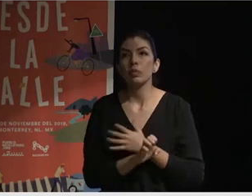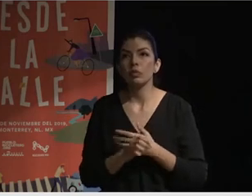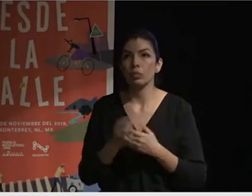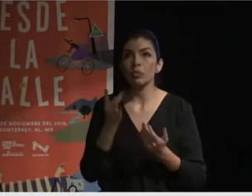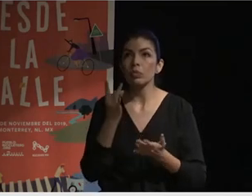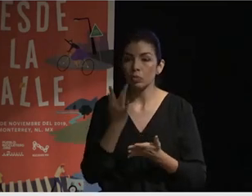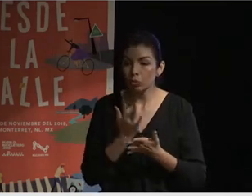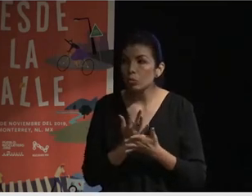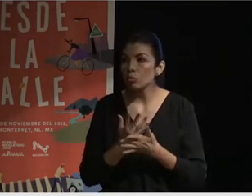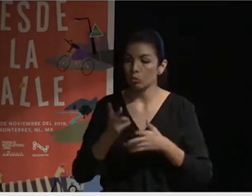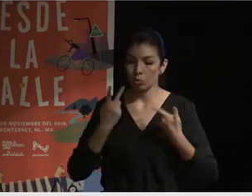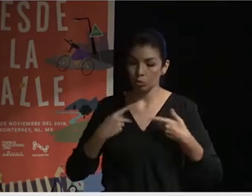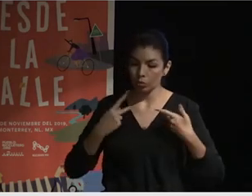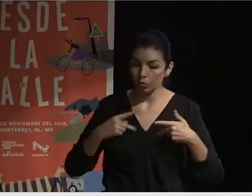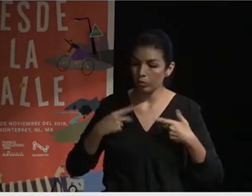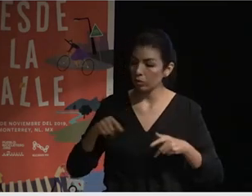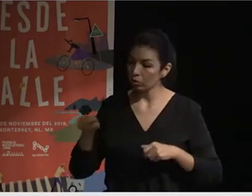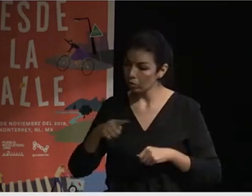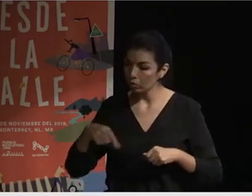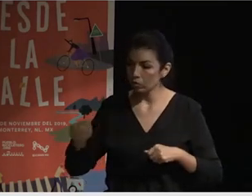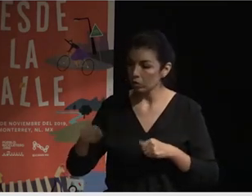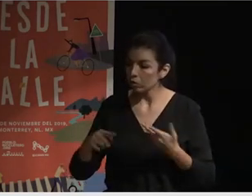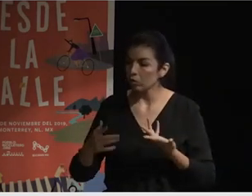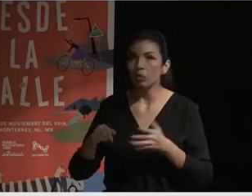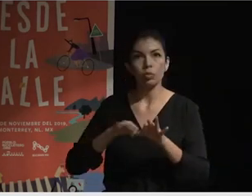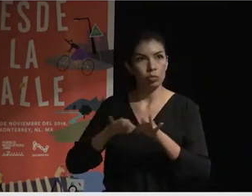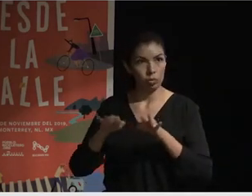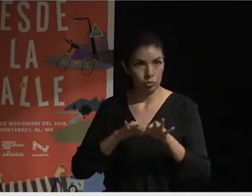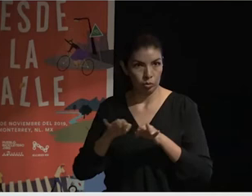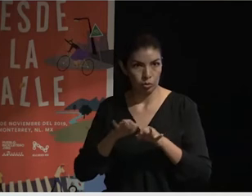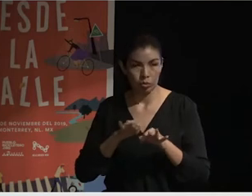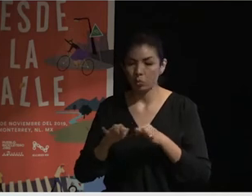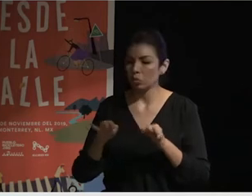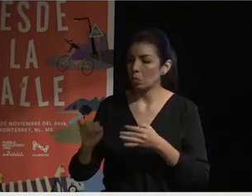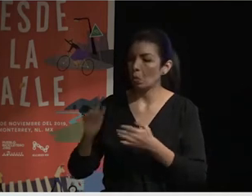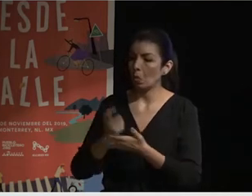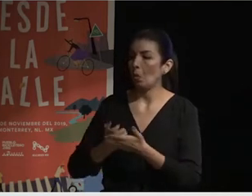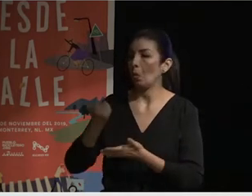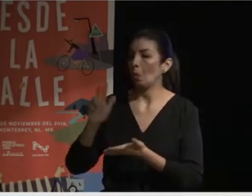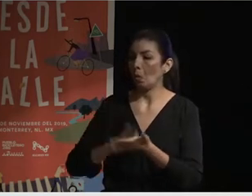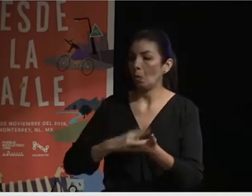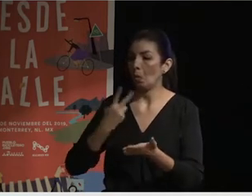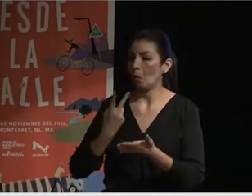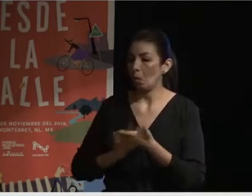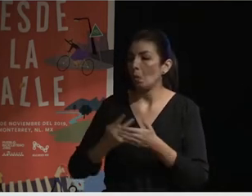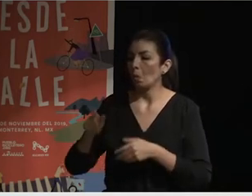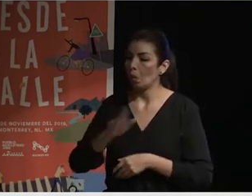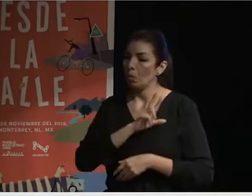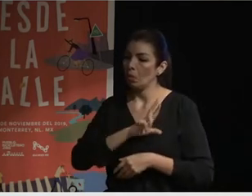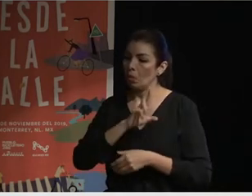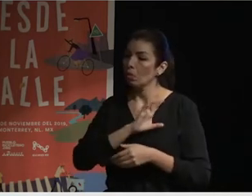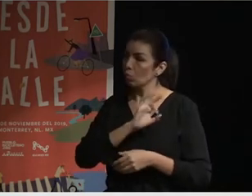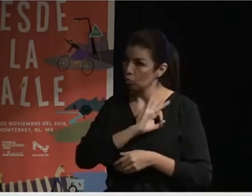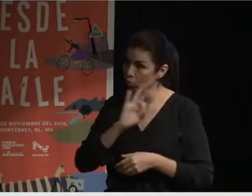jóvenes urbanos profesionales, sin hijos, familias gay, que entonces duplican el salario y pueden pagar rentas muy altas, etcétera. Pero